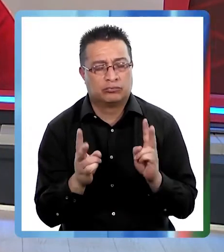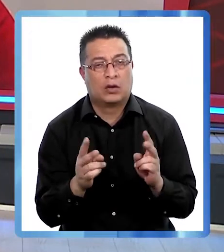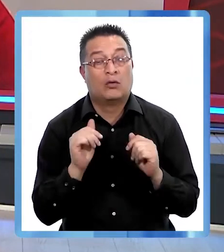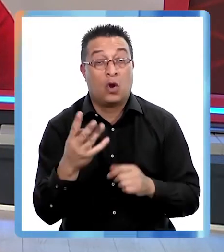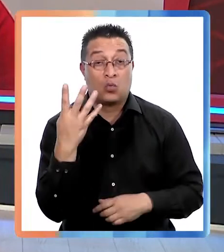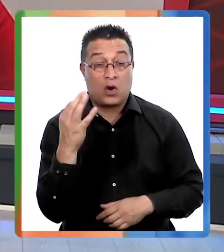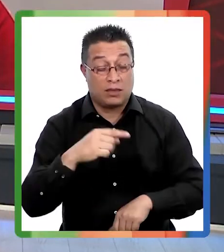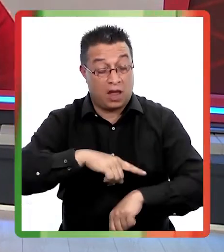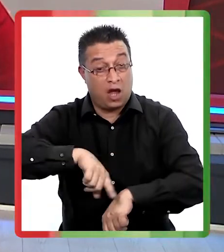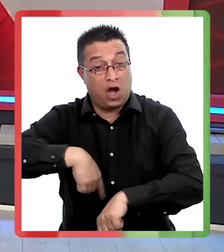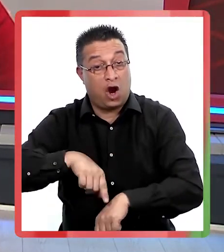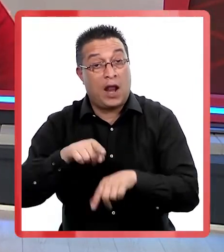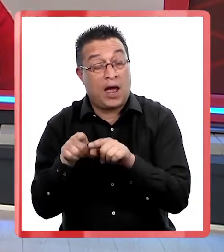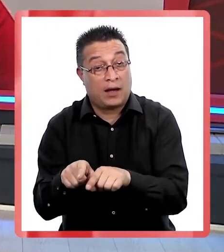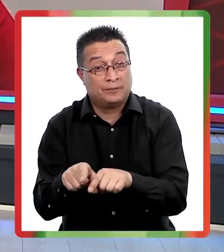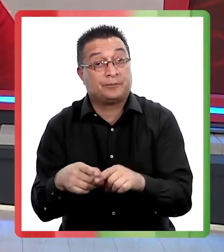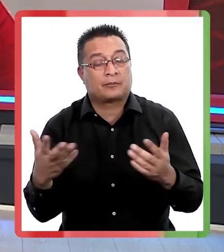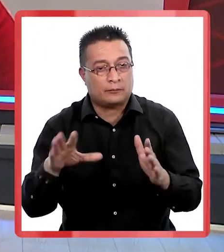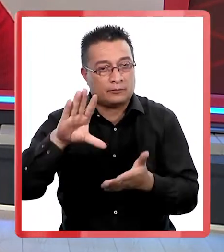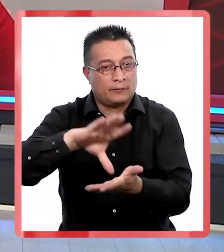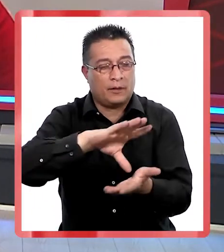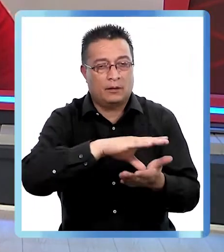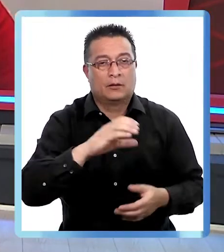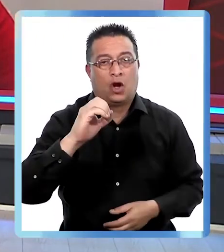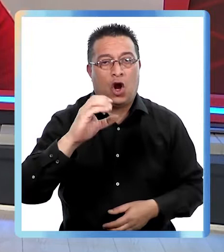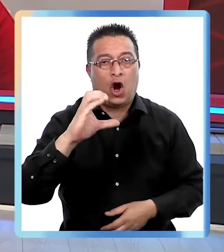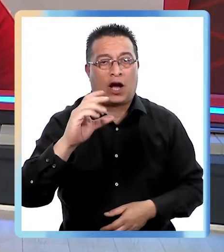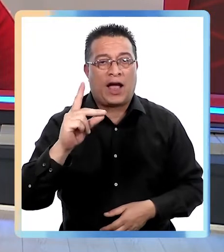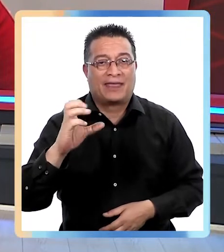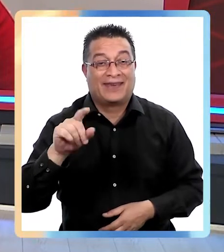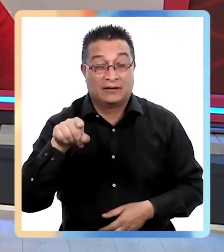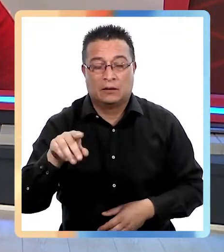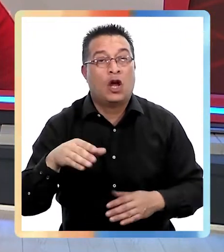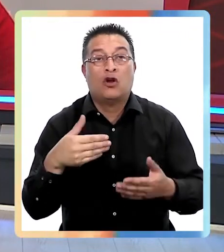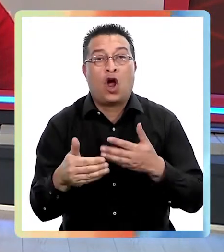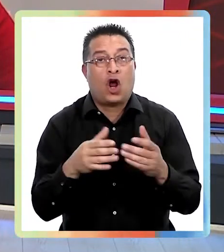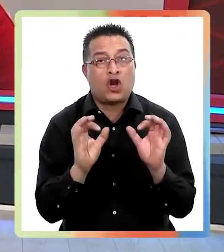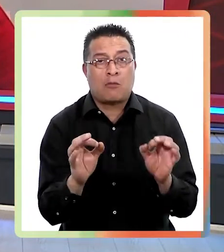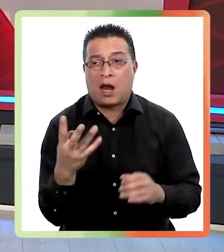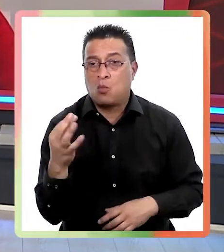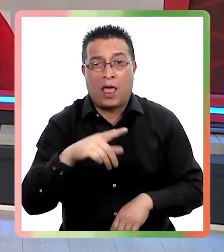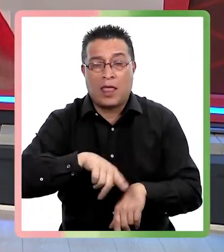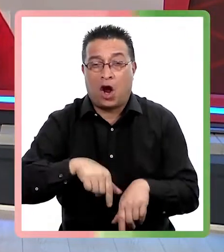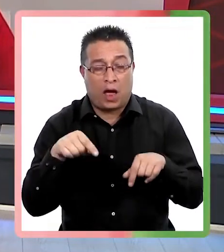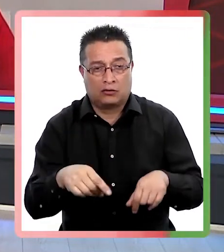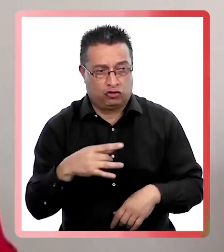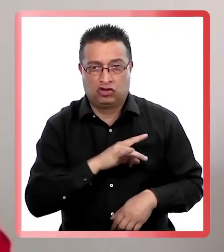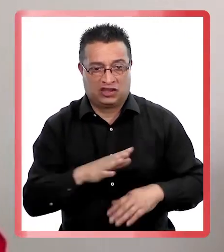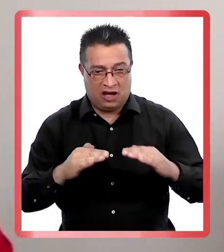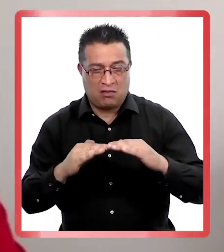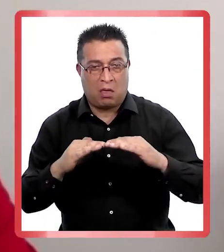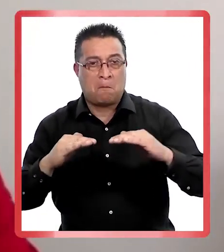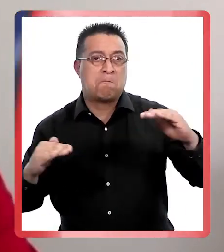bueno, las 40 horas, Scarlett, en los países de la OECD son jornadas normales. En Chile estamos fuera del estándar